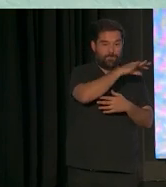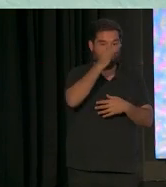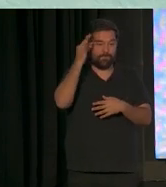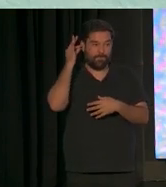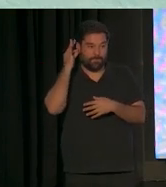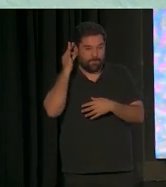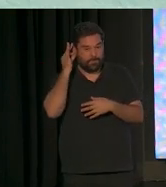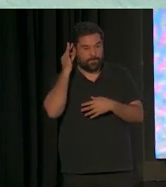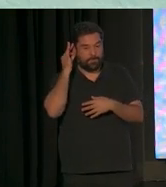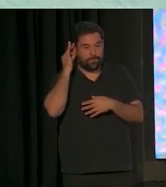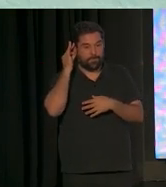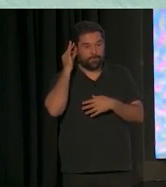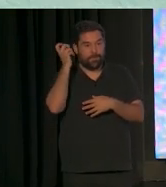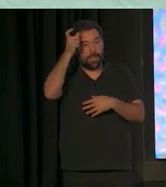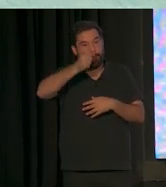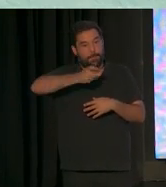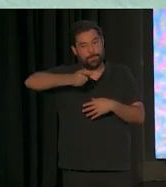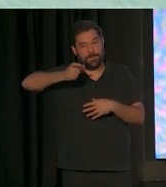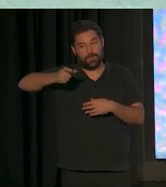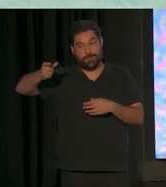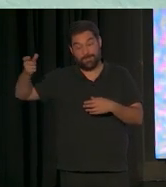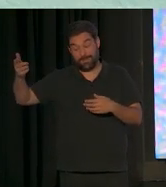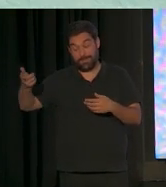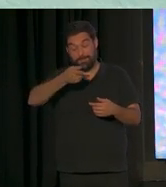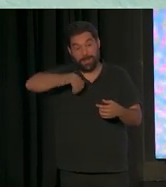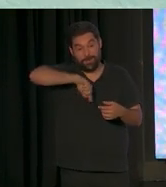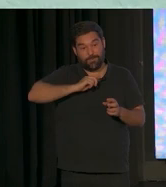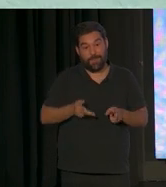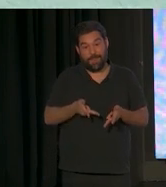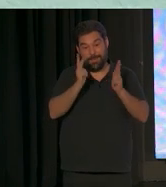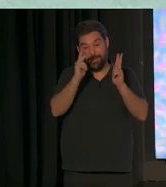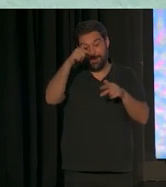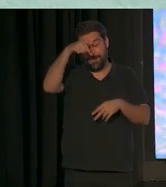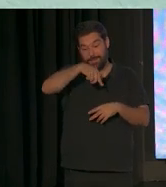pero todas y cada una de las personas que de tantas maneras nos han permitido llegar hasta aquí.